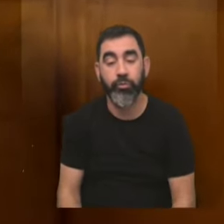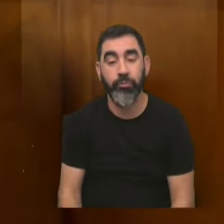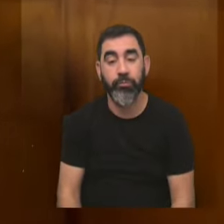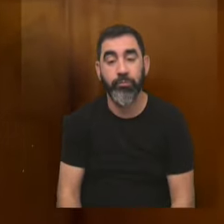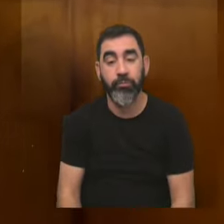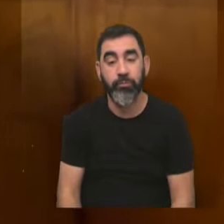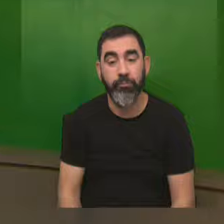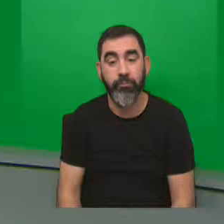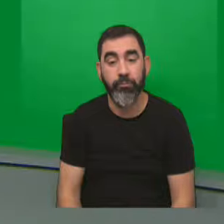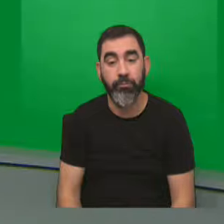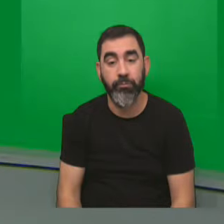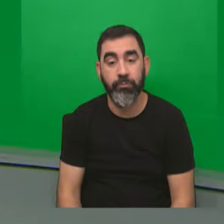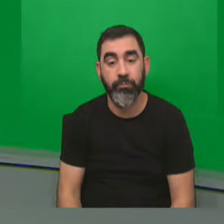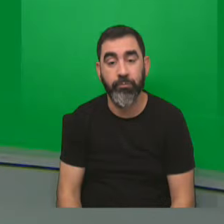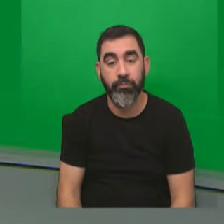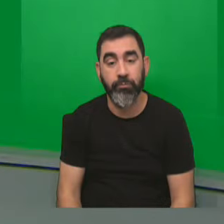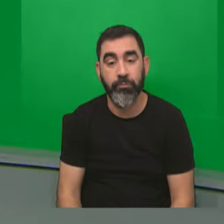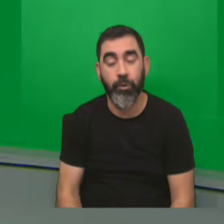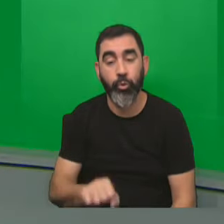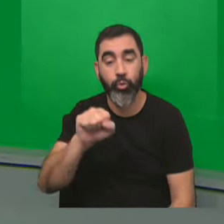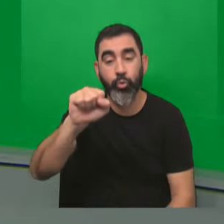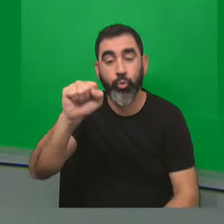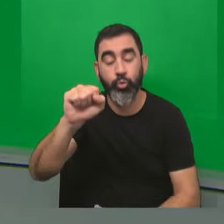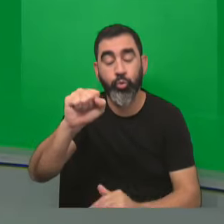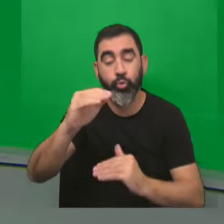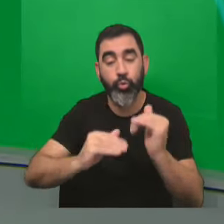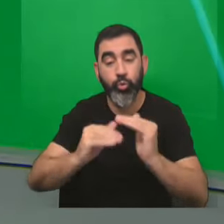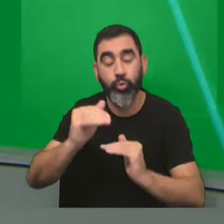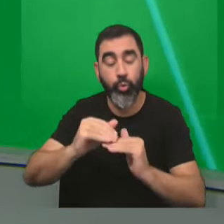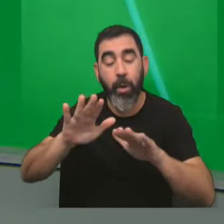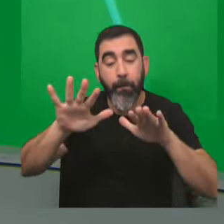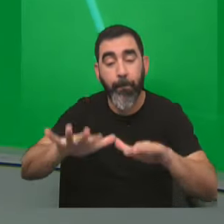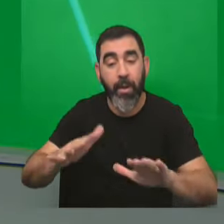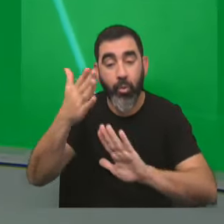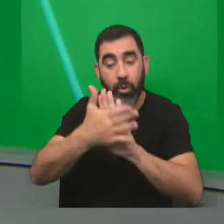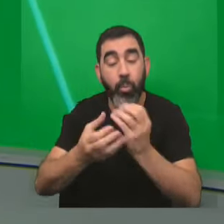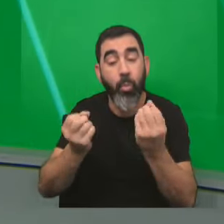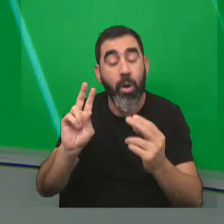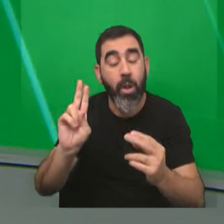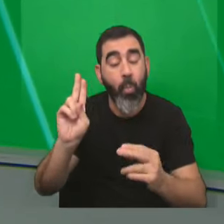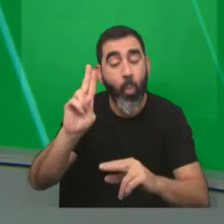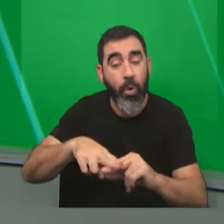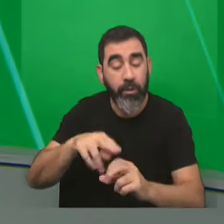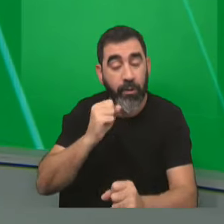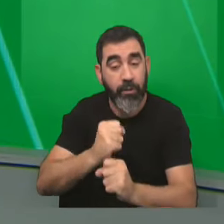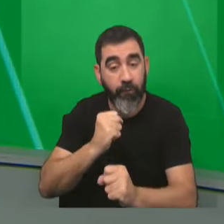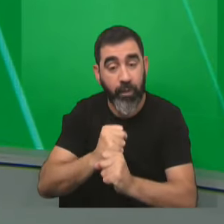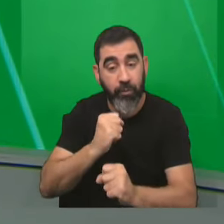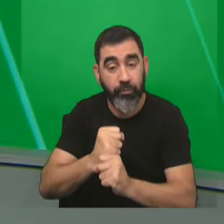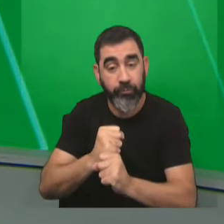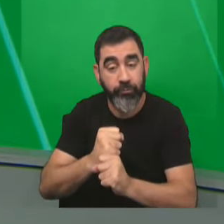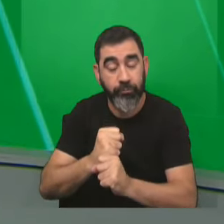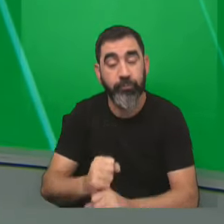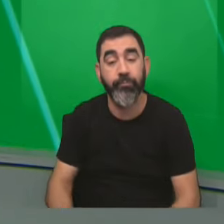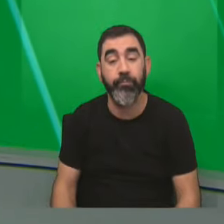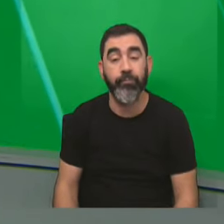inmediato el zc Está realizando un paro hoy a nivel nacional por la muerte de un trabajador vamos a ampliar